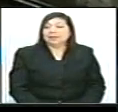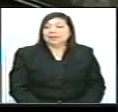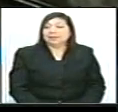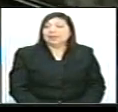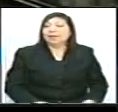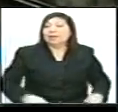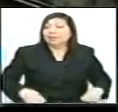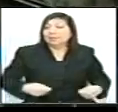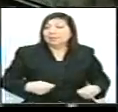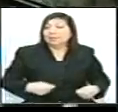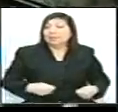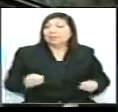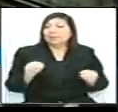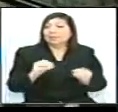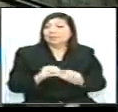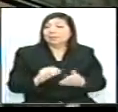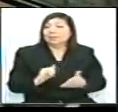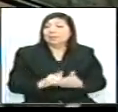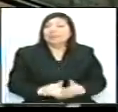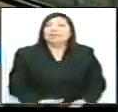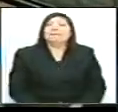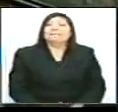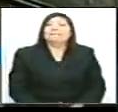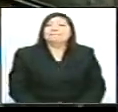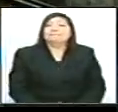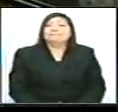Los gastos corrientes,